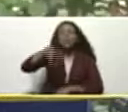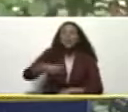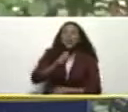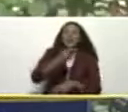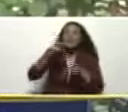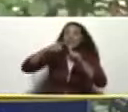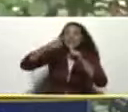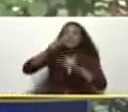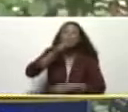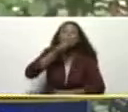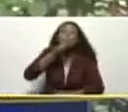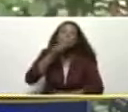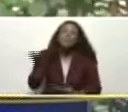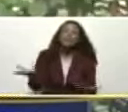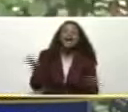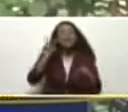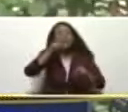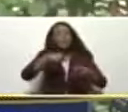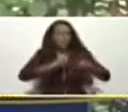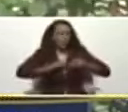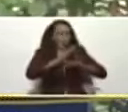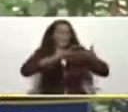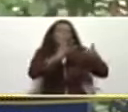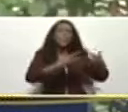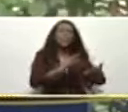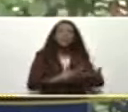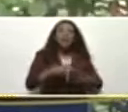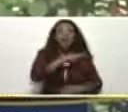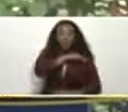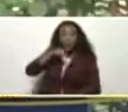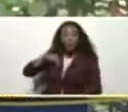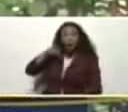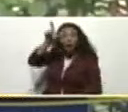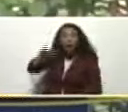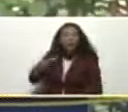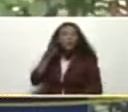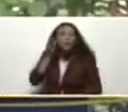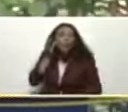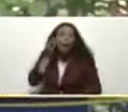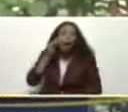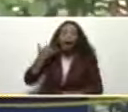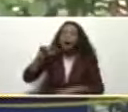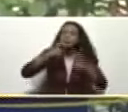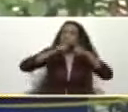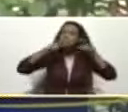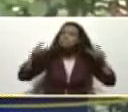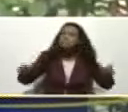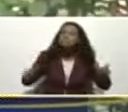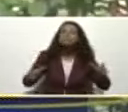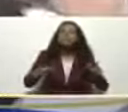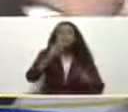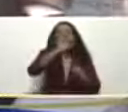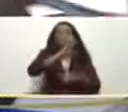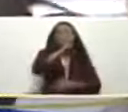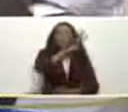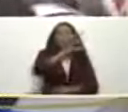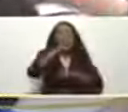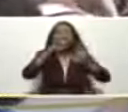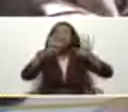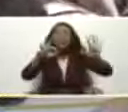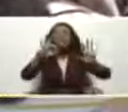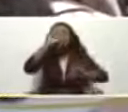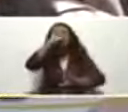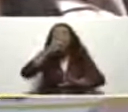gastronomía, presidente, también nuestra poesía. Nuestras mujeres de la ciencia, presidente, tenemos en general en promedio 48